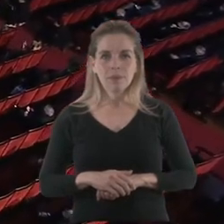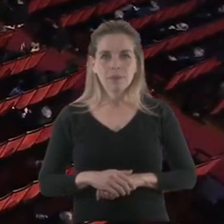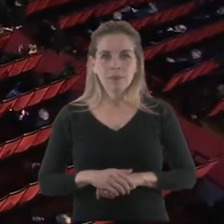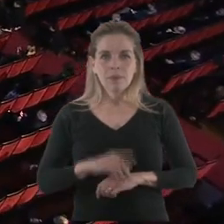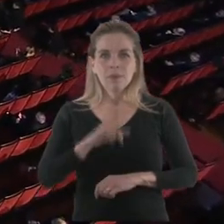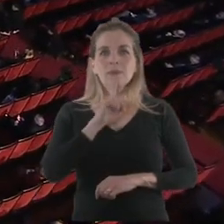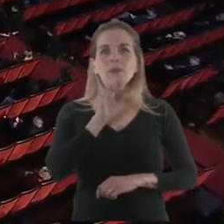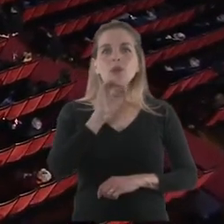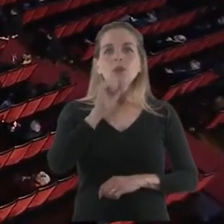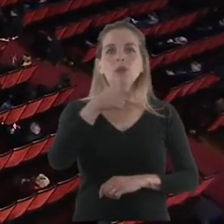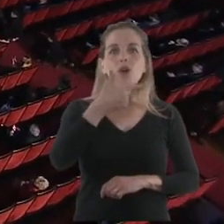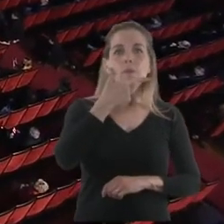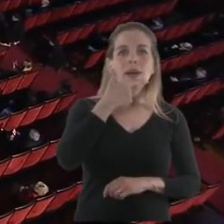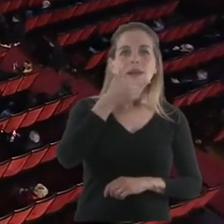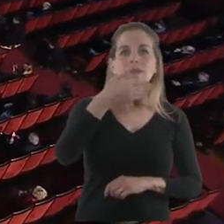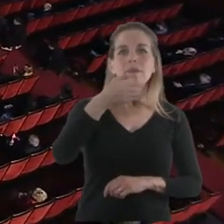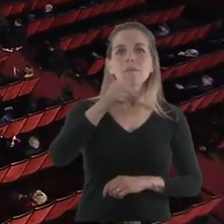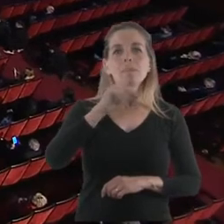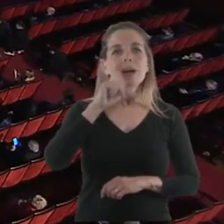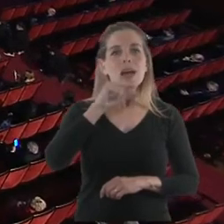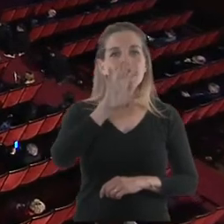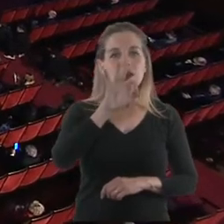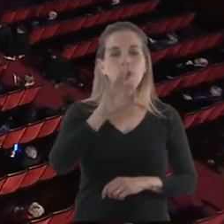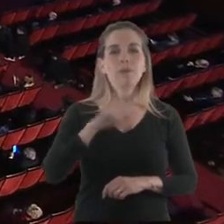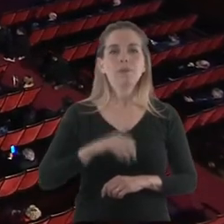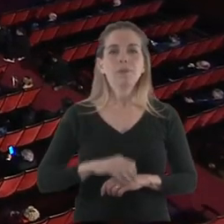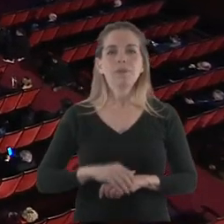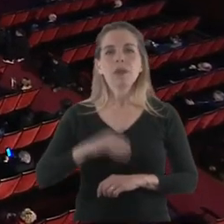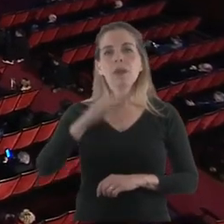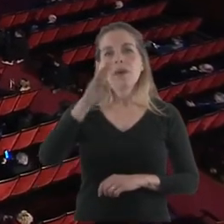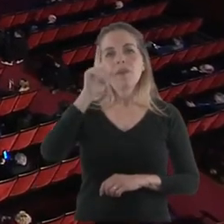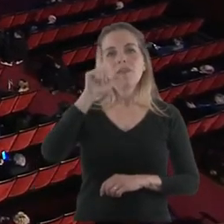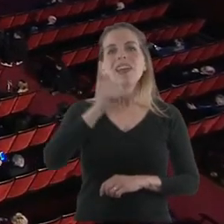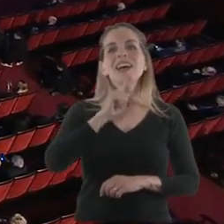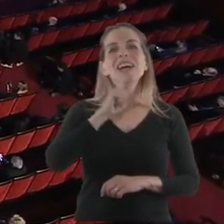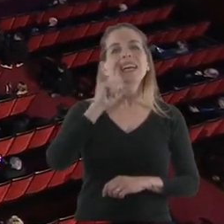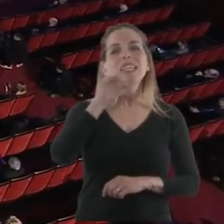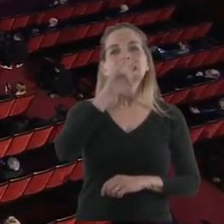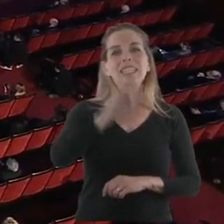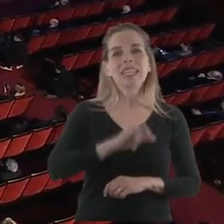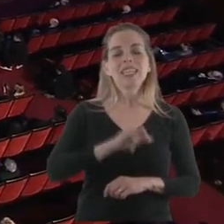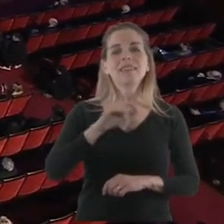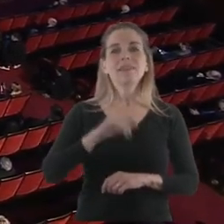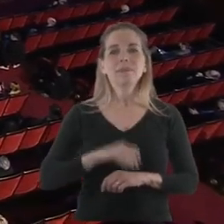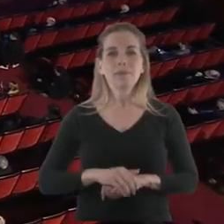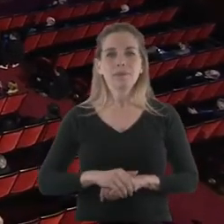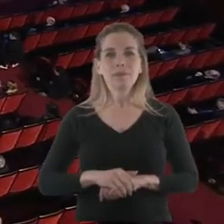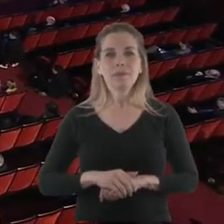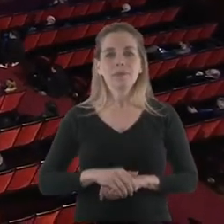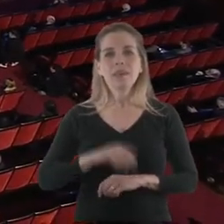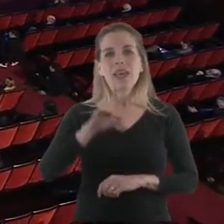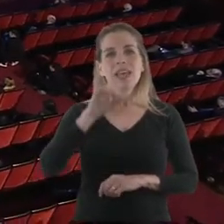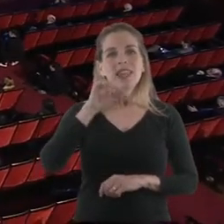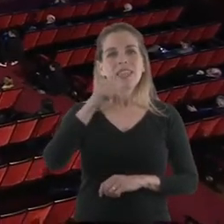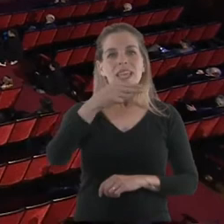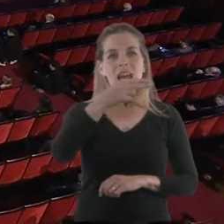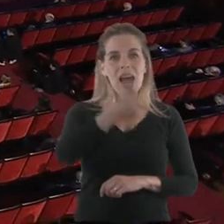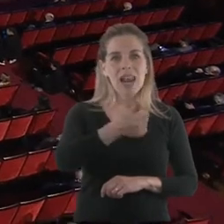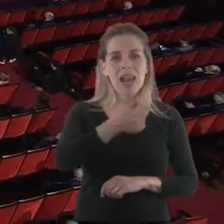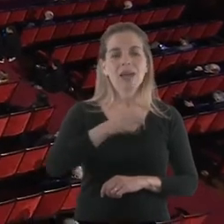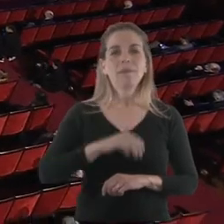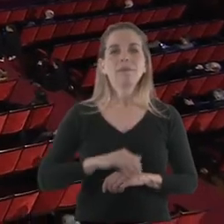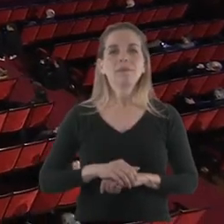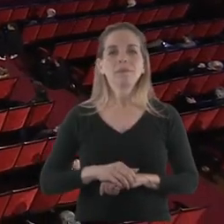Tomás Abraham, Mario Ackerman, Beatriz Aguirre Urreta, Diana